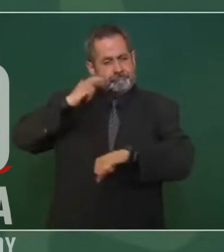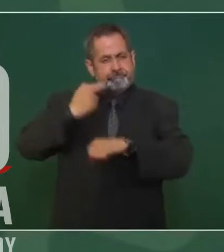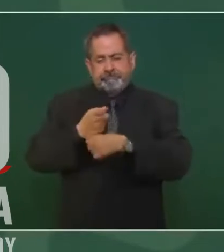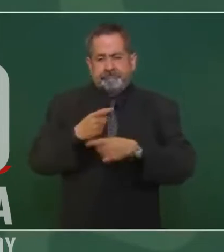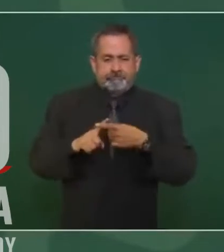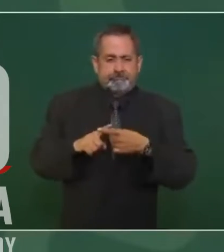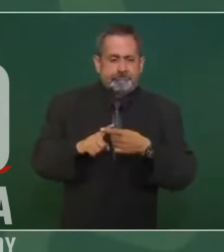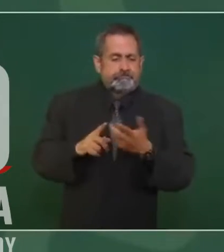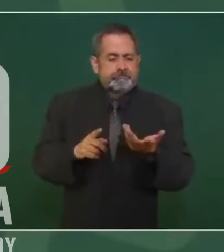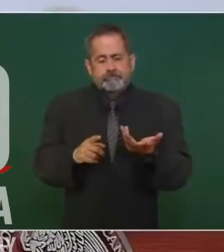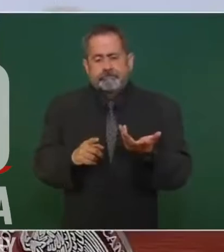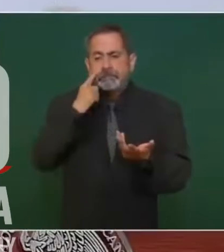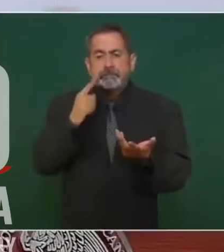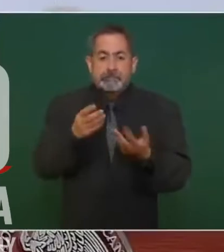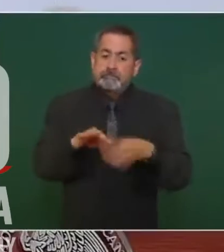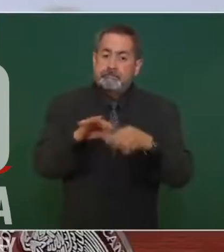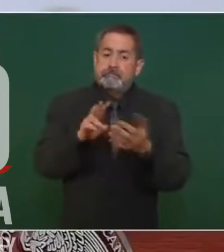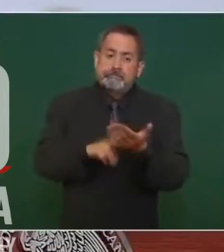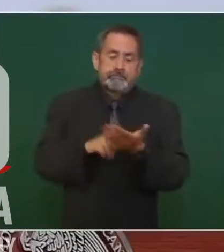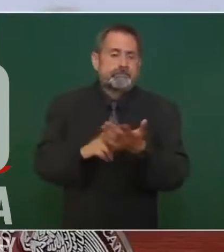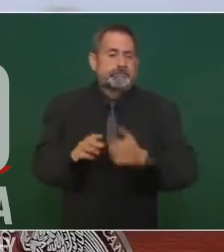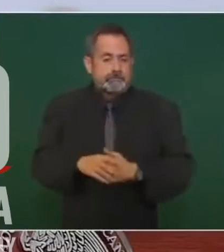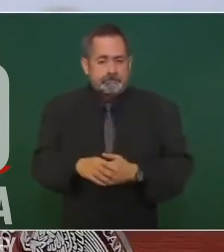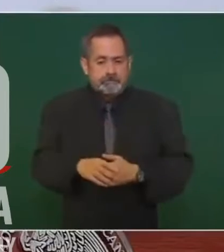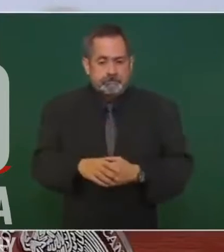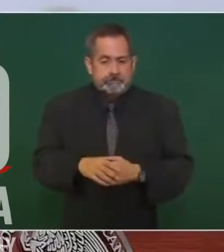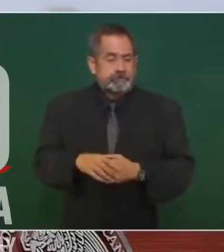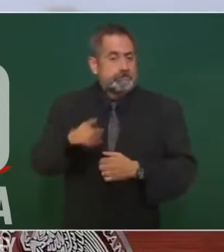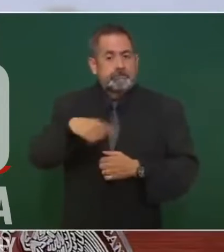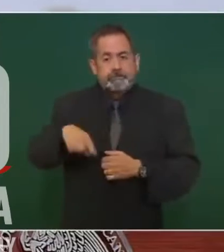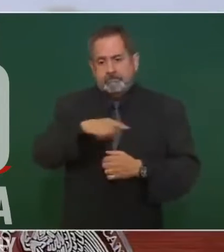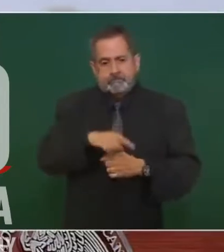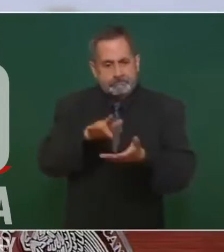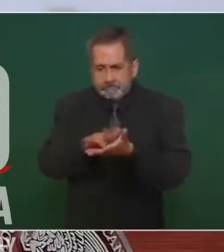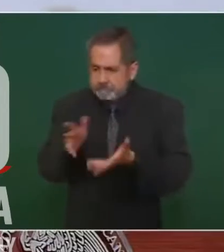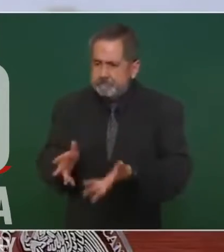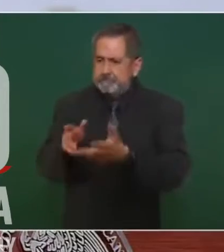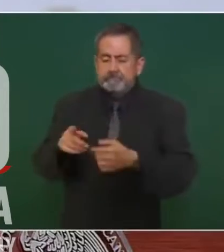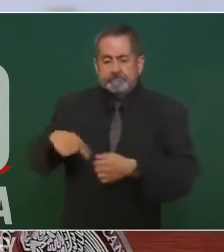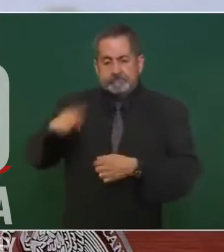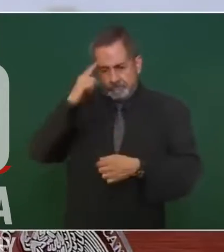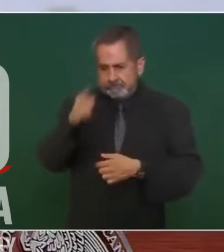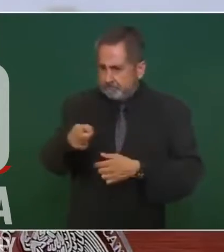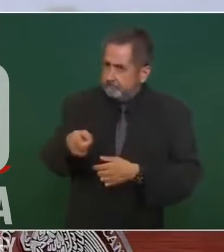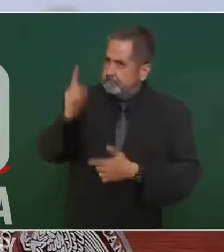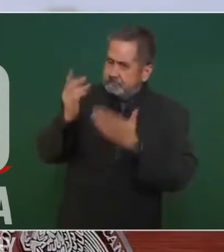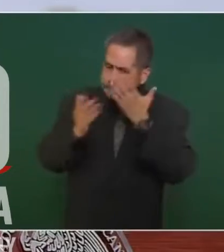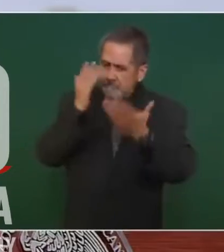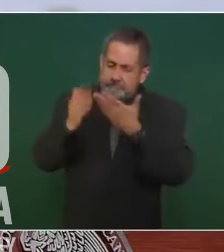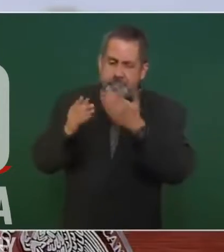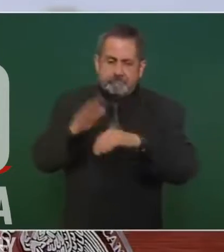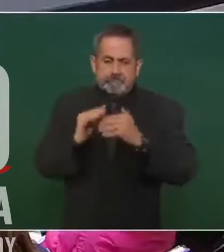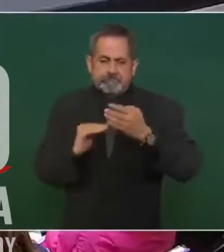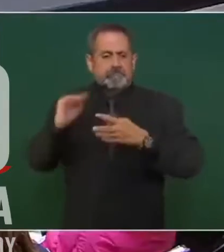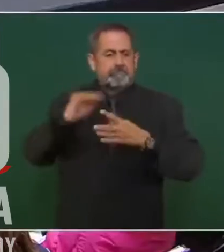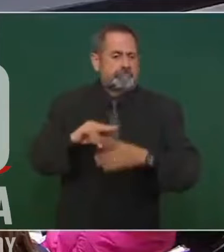de salud y en nuestro país también, con todo derecho se motivan, aspiran a cursar una especialidad y